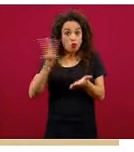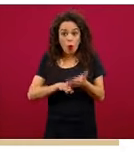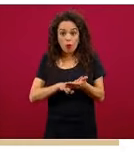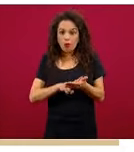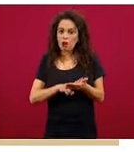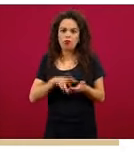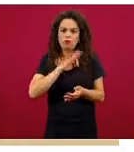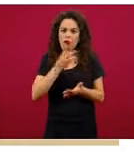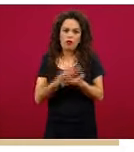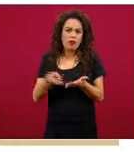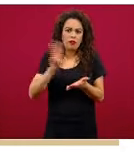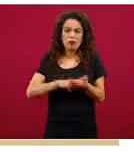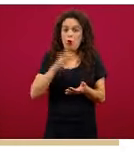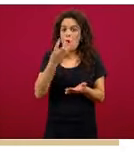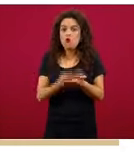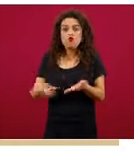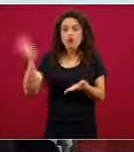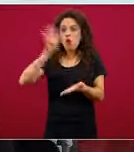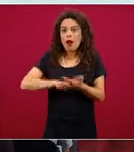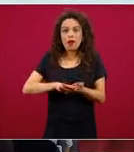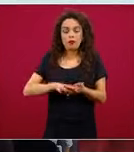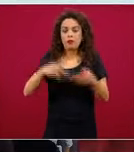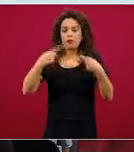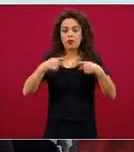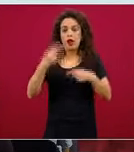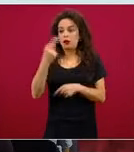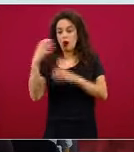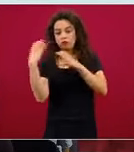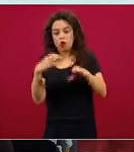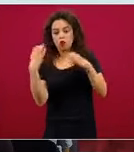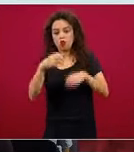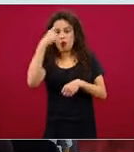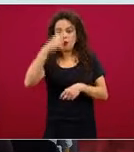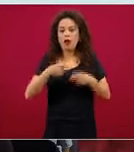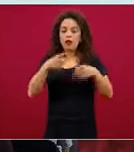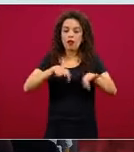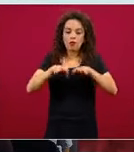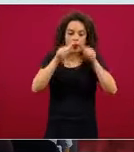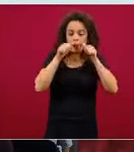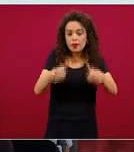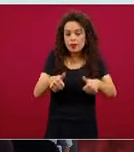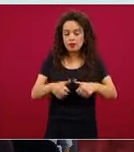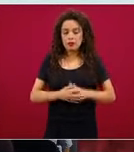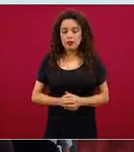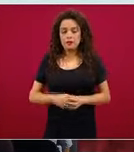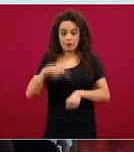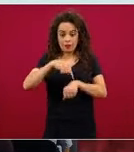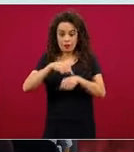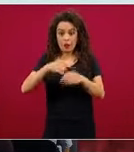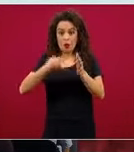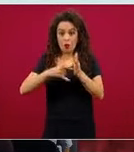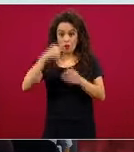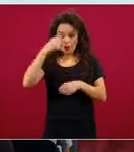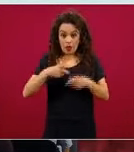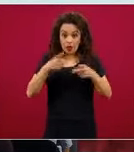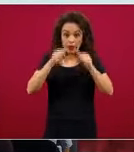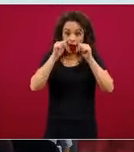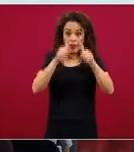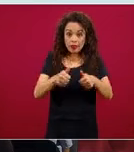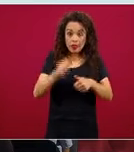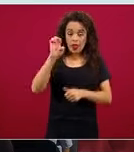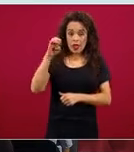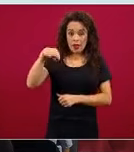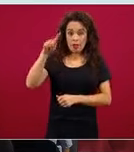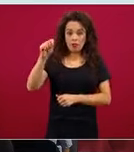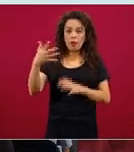puede ser el triple o 4 veces más el personal que se requiera. Y el horario de trabajo, evidentemente, de este tipo de EMT debe de ser